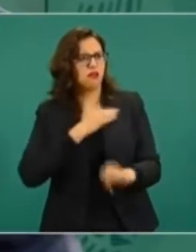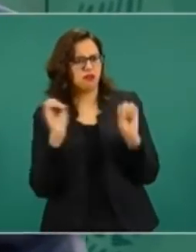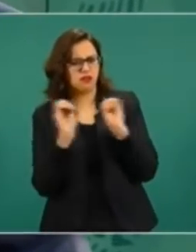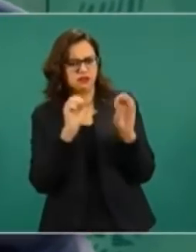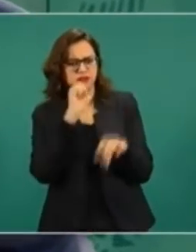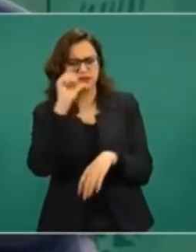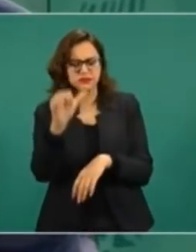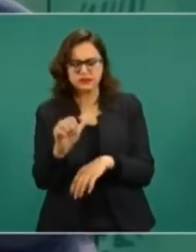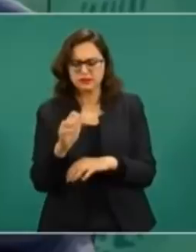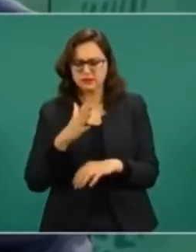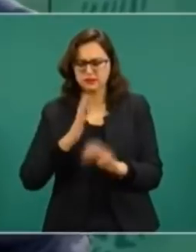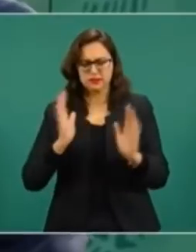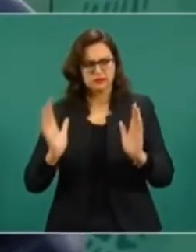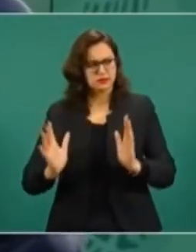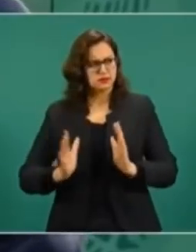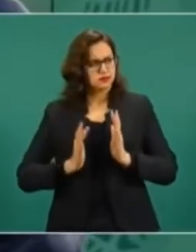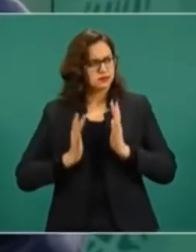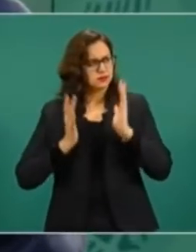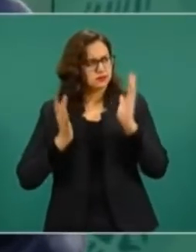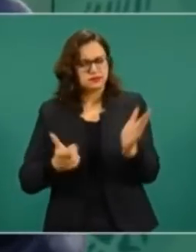Porque yo me entero